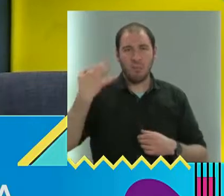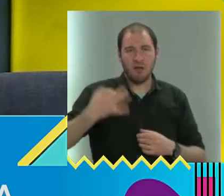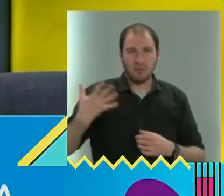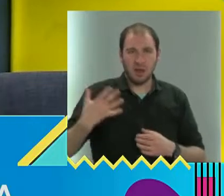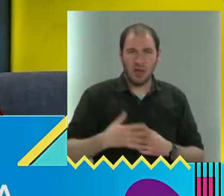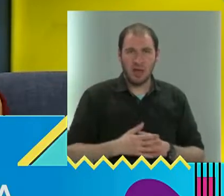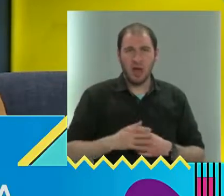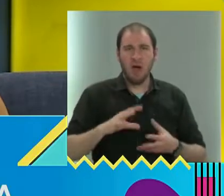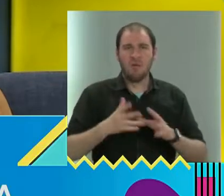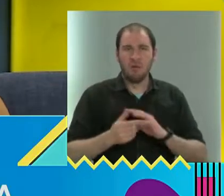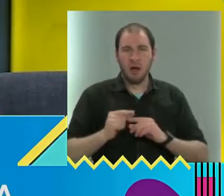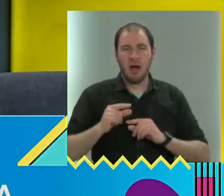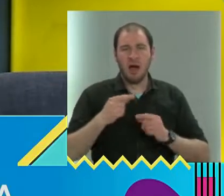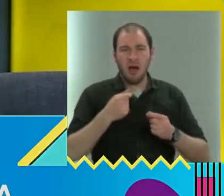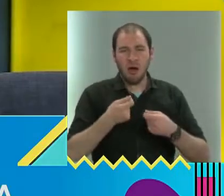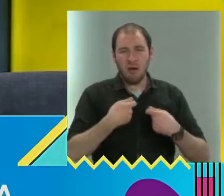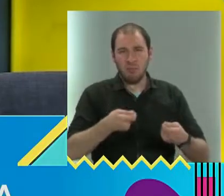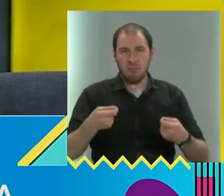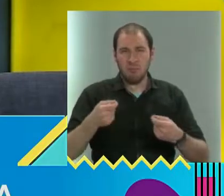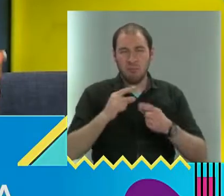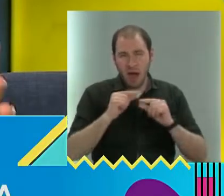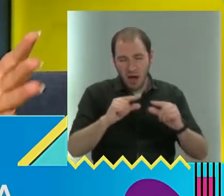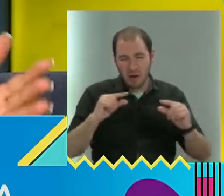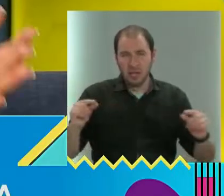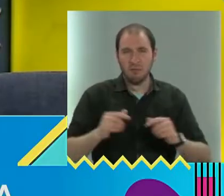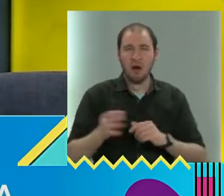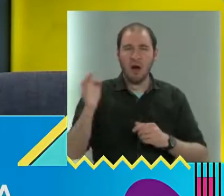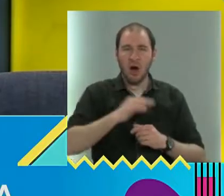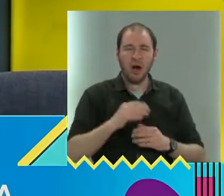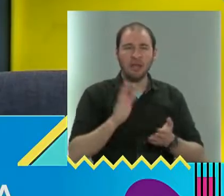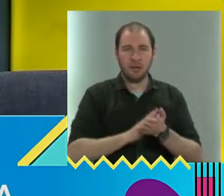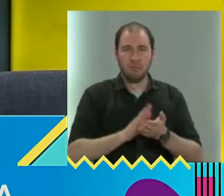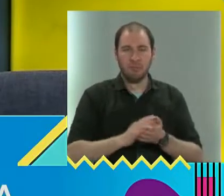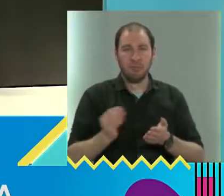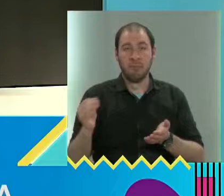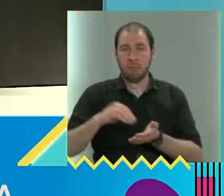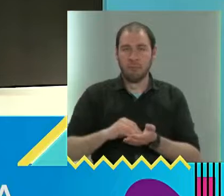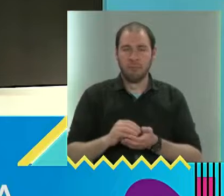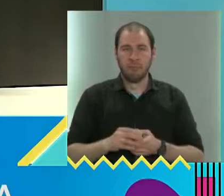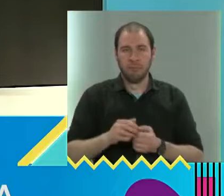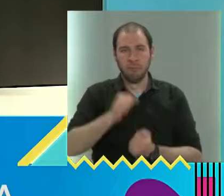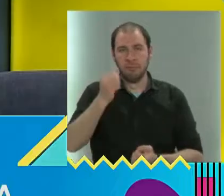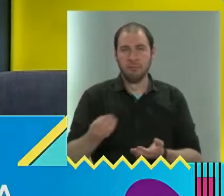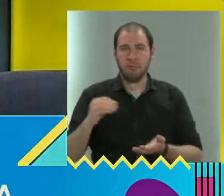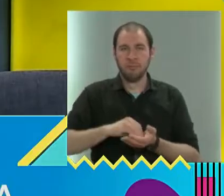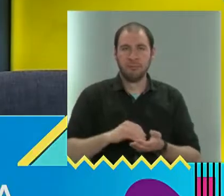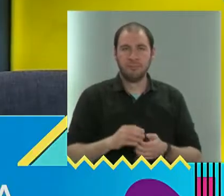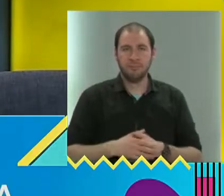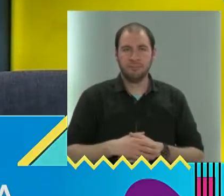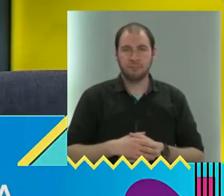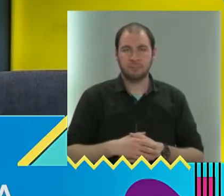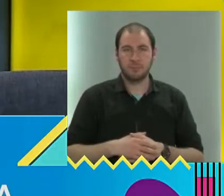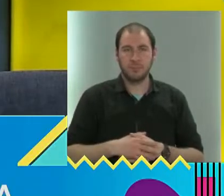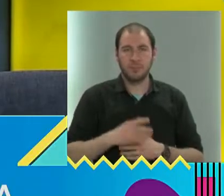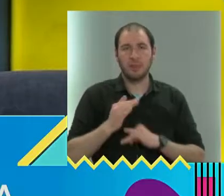con un sistema de créditos que se lo va a reconocer o con una certificación complementaria al título que va a